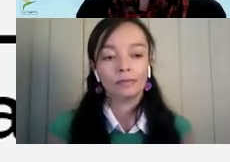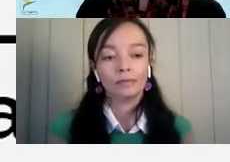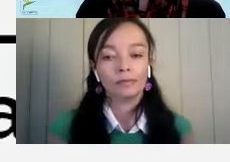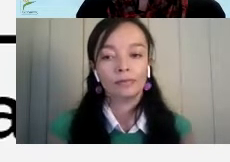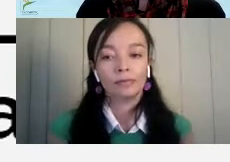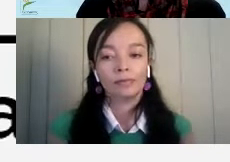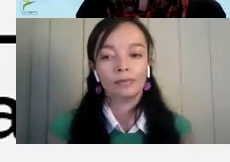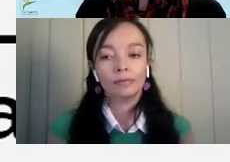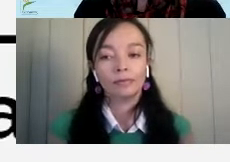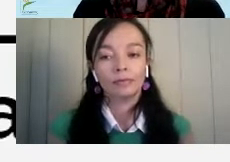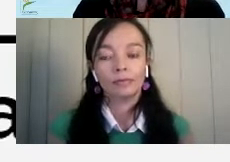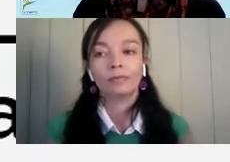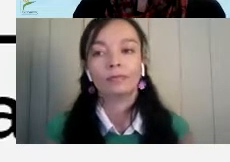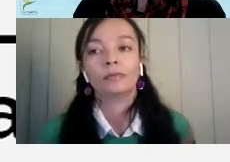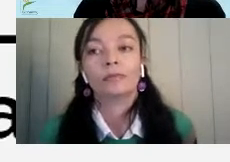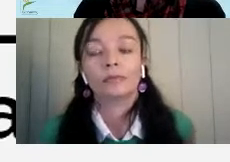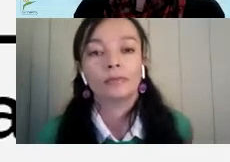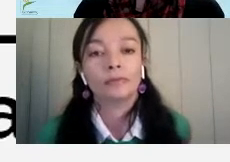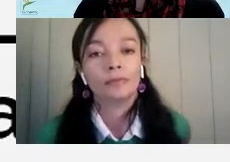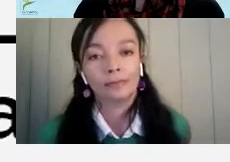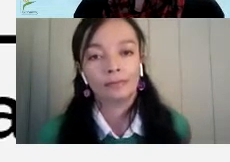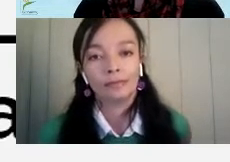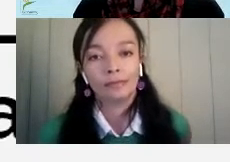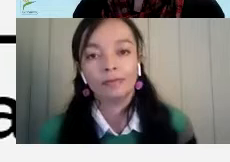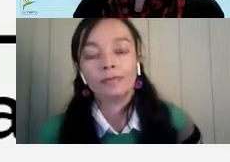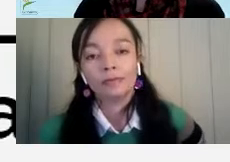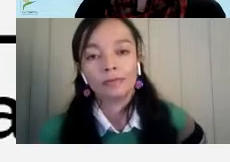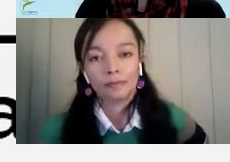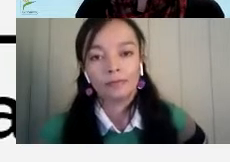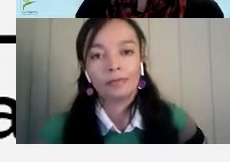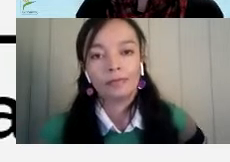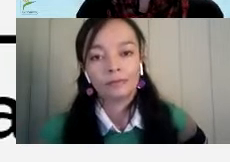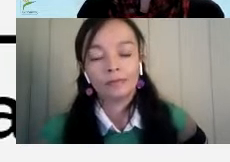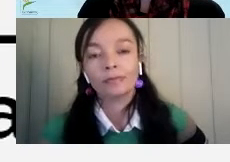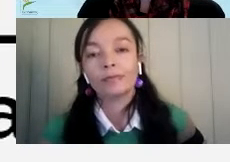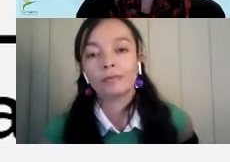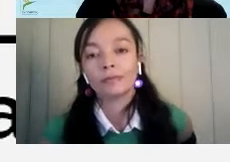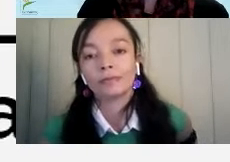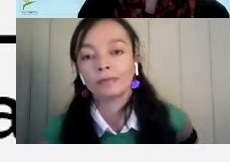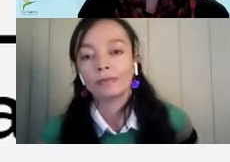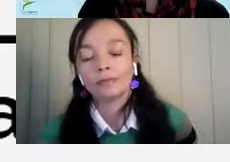habla y más lenguaje verbales a los niños.